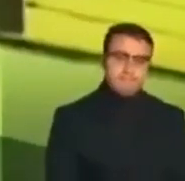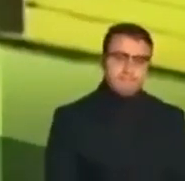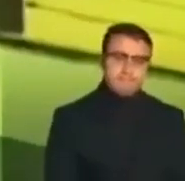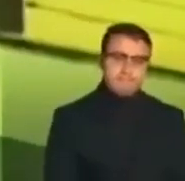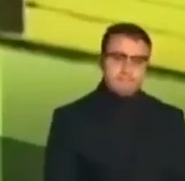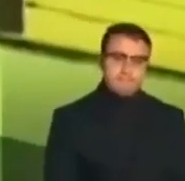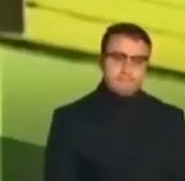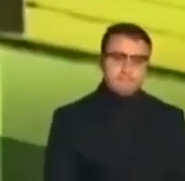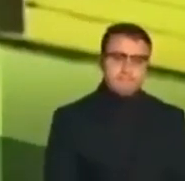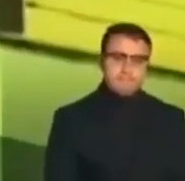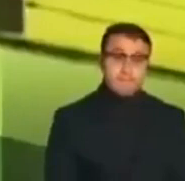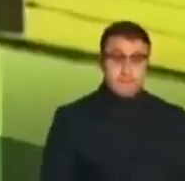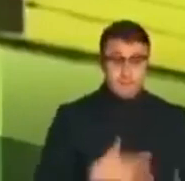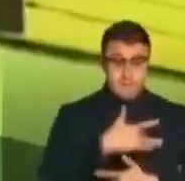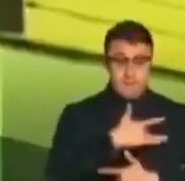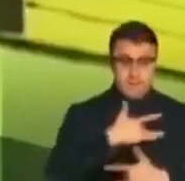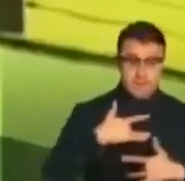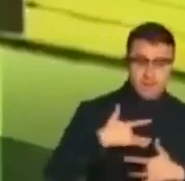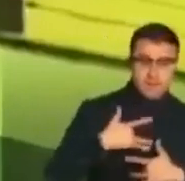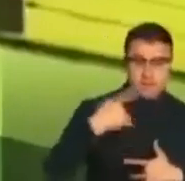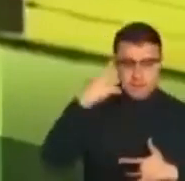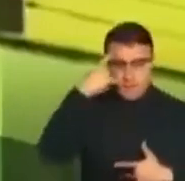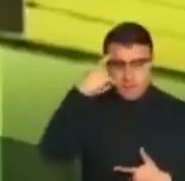Cuando la salud es un mercado,